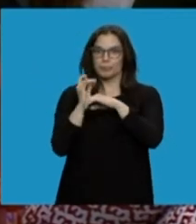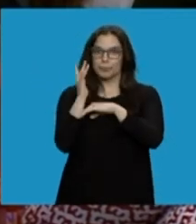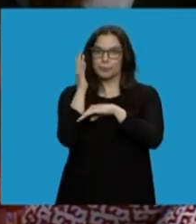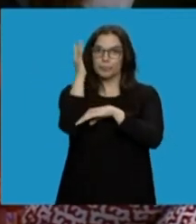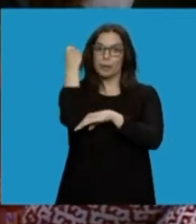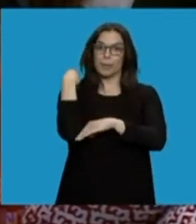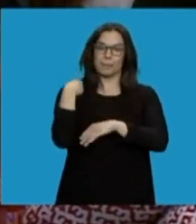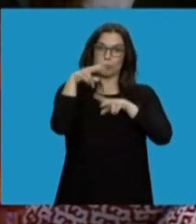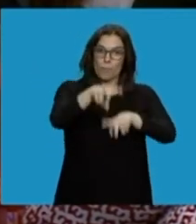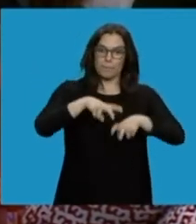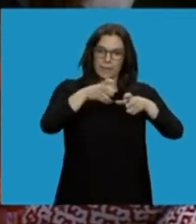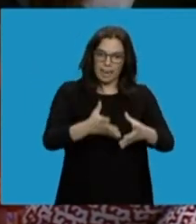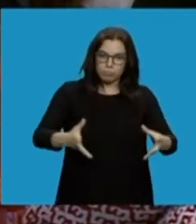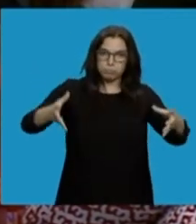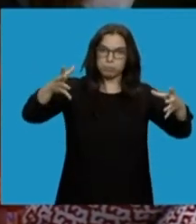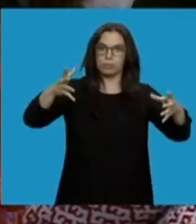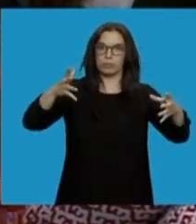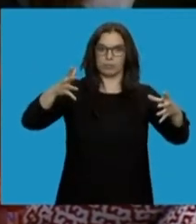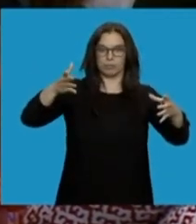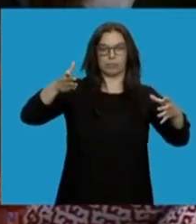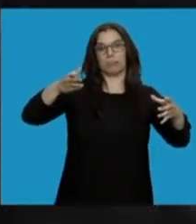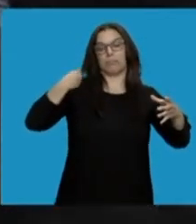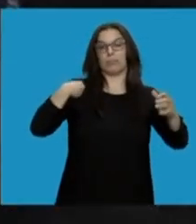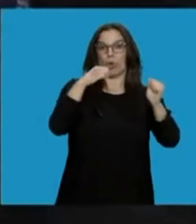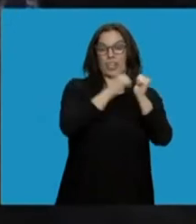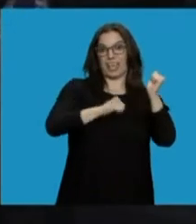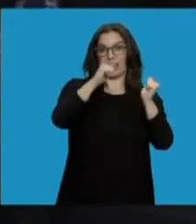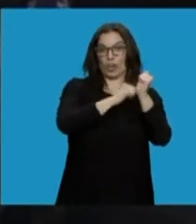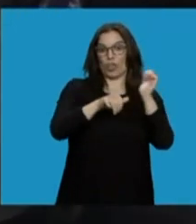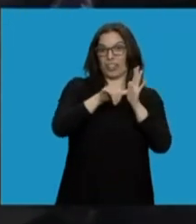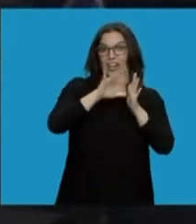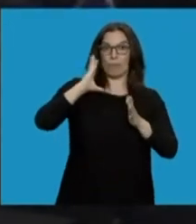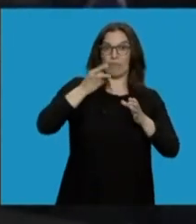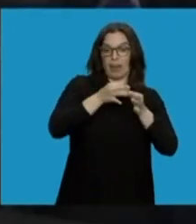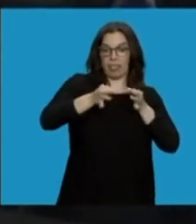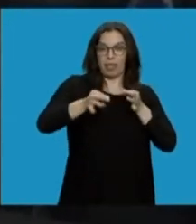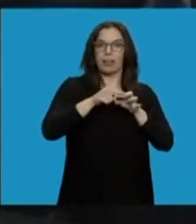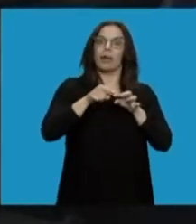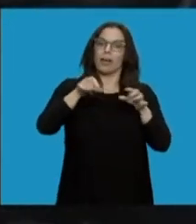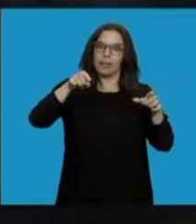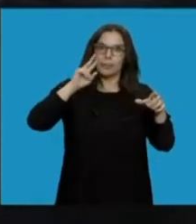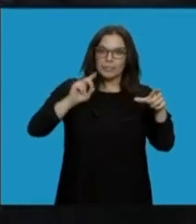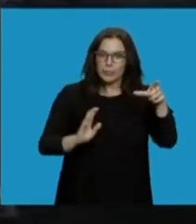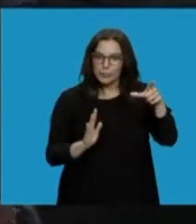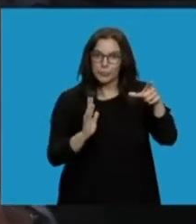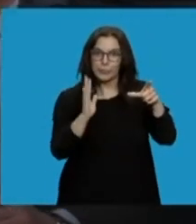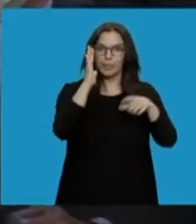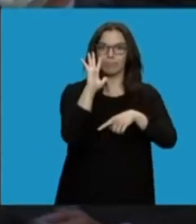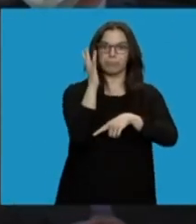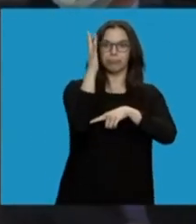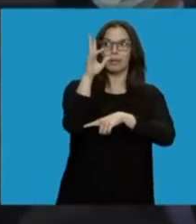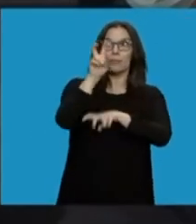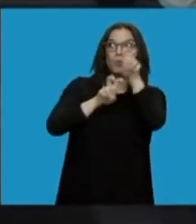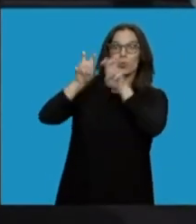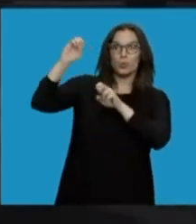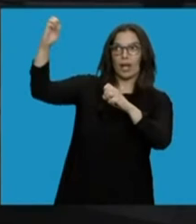socavones causados por el hundimiento de una mina de hierro en Onamio, cerca de Ponferrada. Es un cerezo que busca la luz. Y eso es lo que está